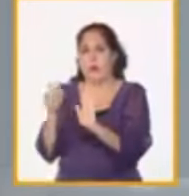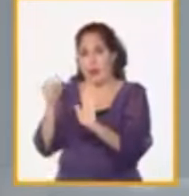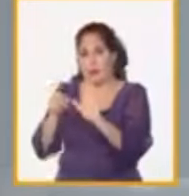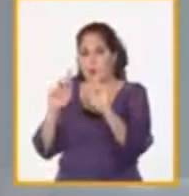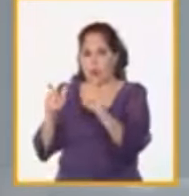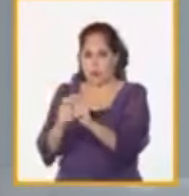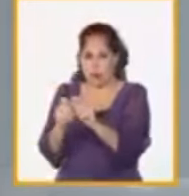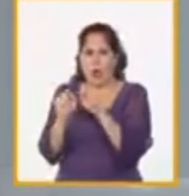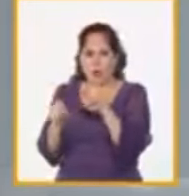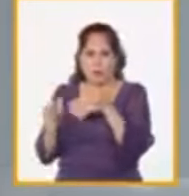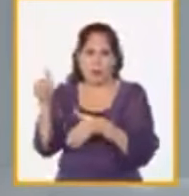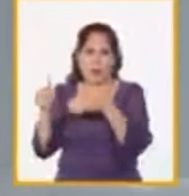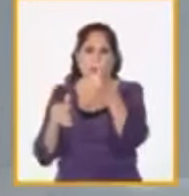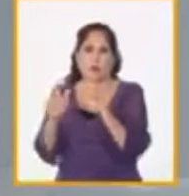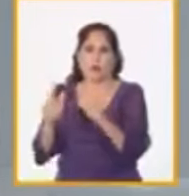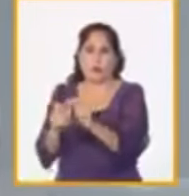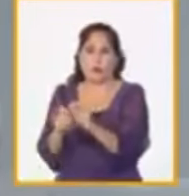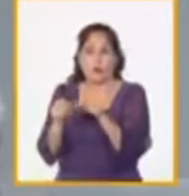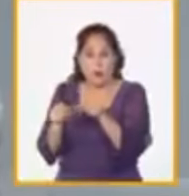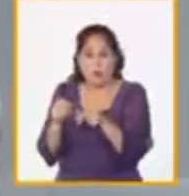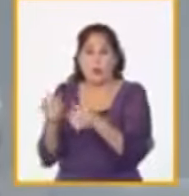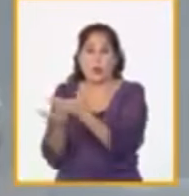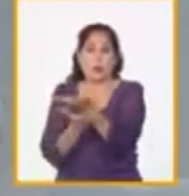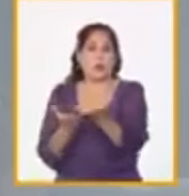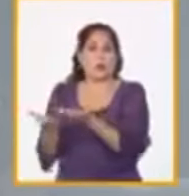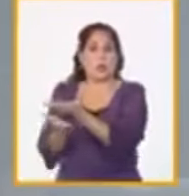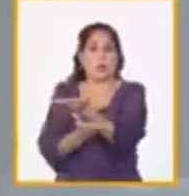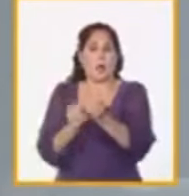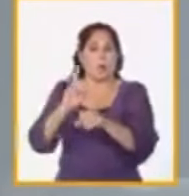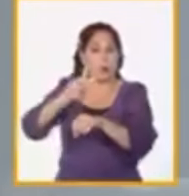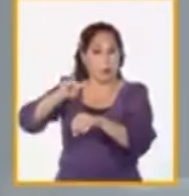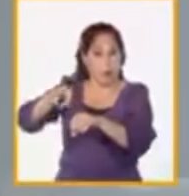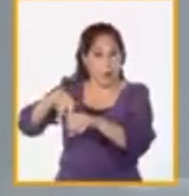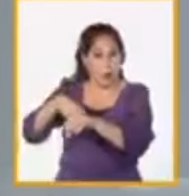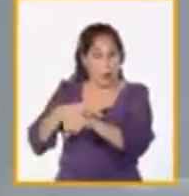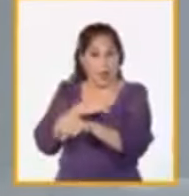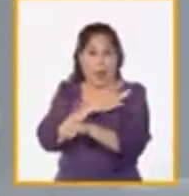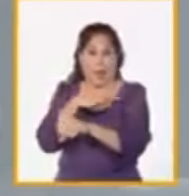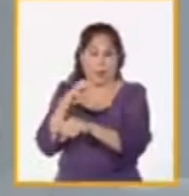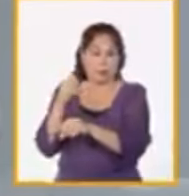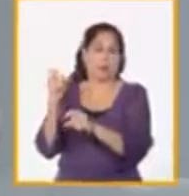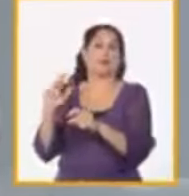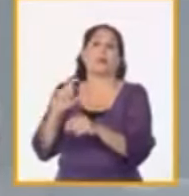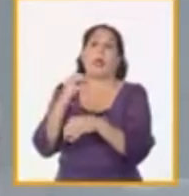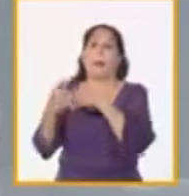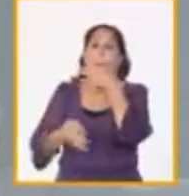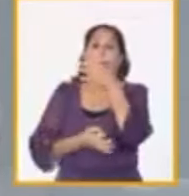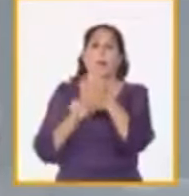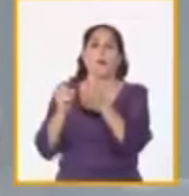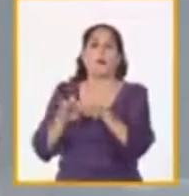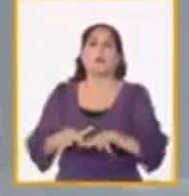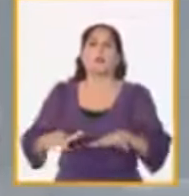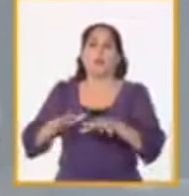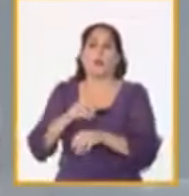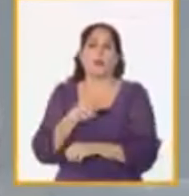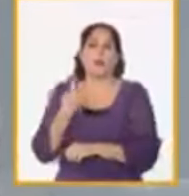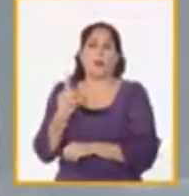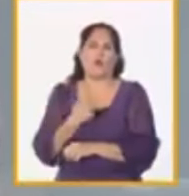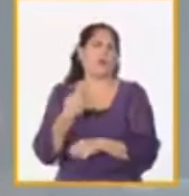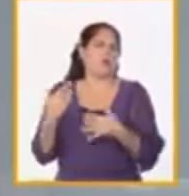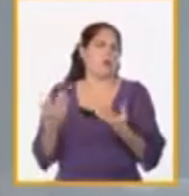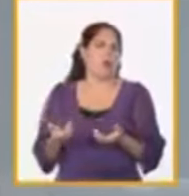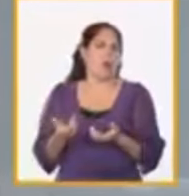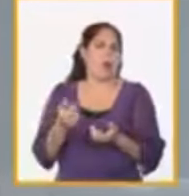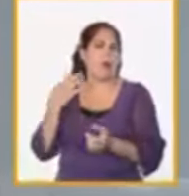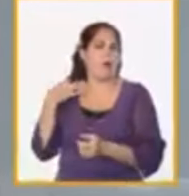Jurídicos. Y en ese intercambio de más de 2 horas con Lasso, expusimos cuál es la situación que tenemos, hacia dónde